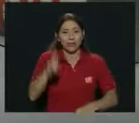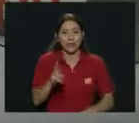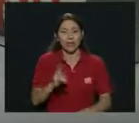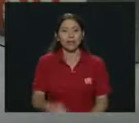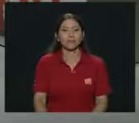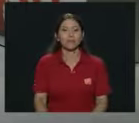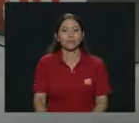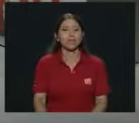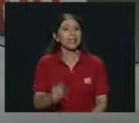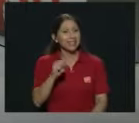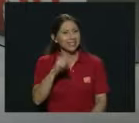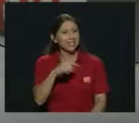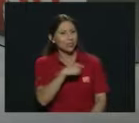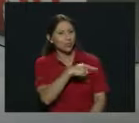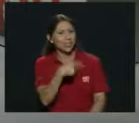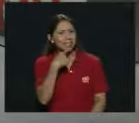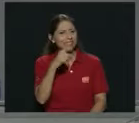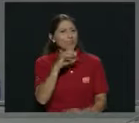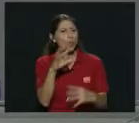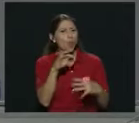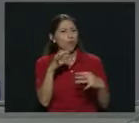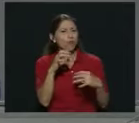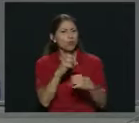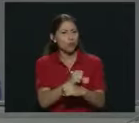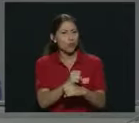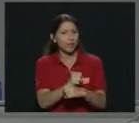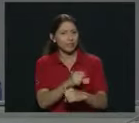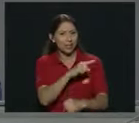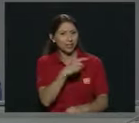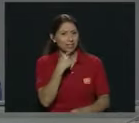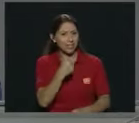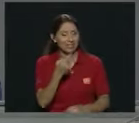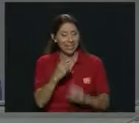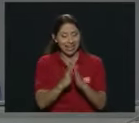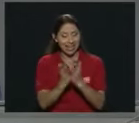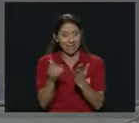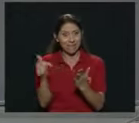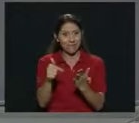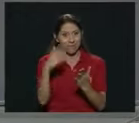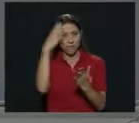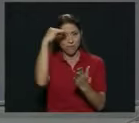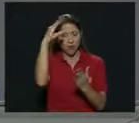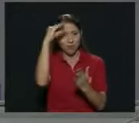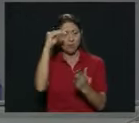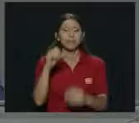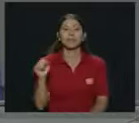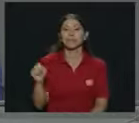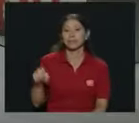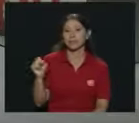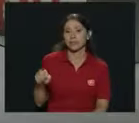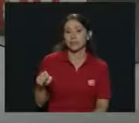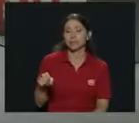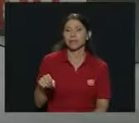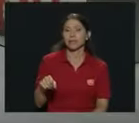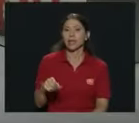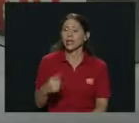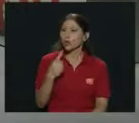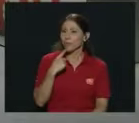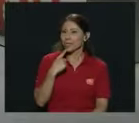como un resumen lo que ustedes comentan de lo que ustedes han señalado en el informe. Sí, y sobre todo en lo